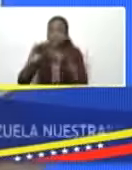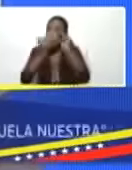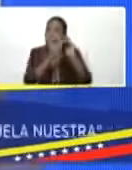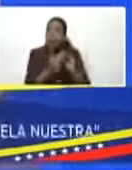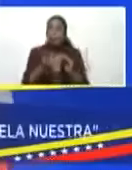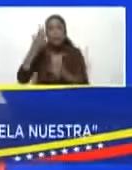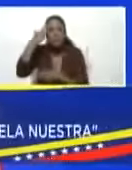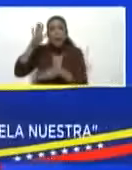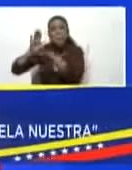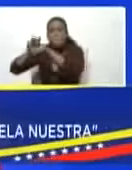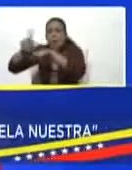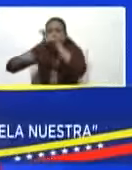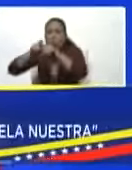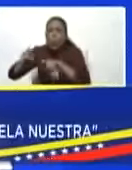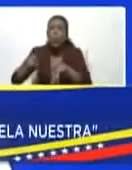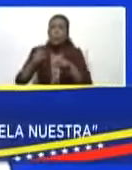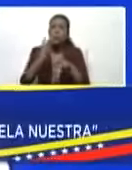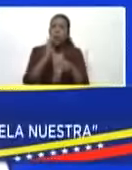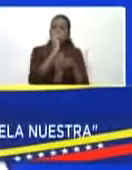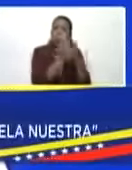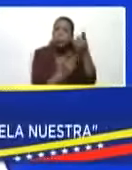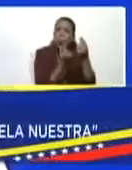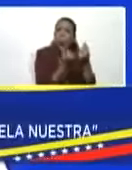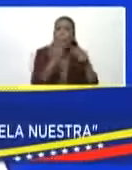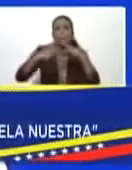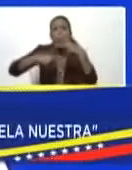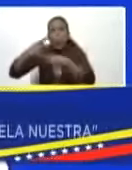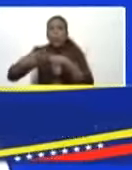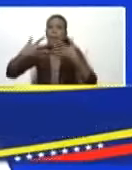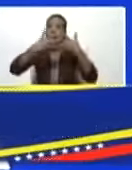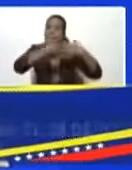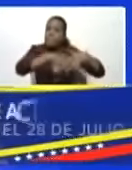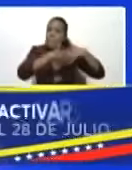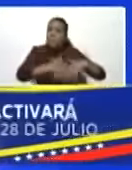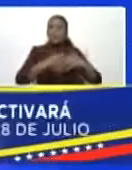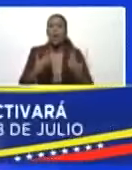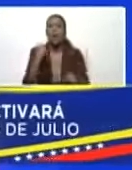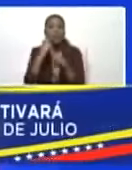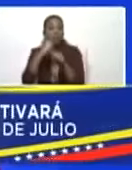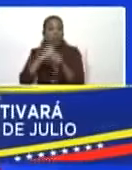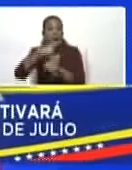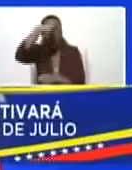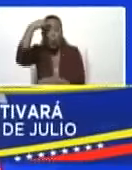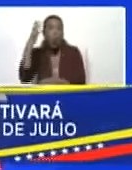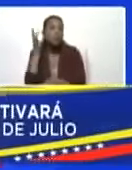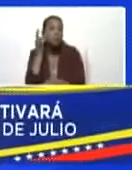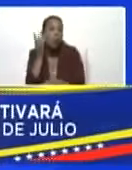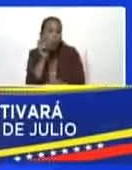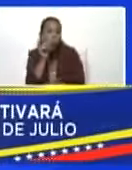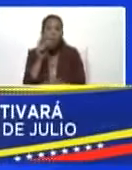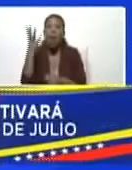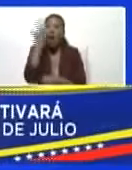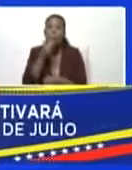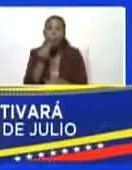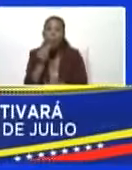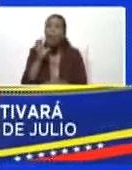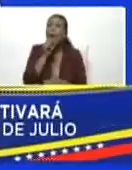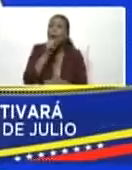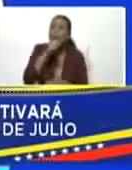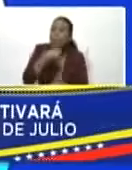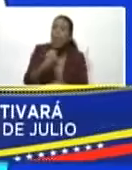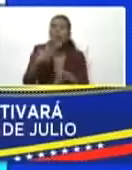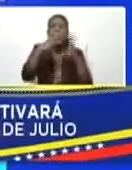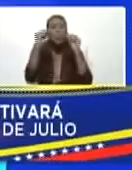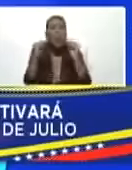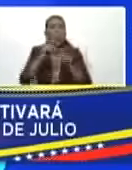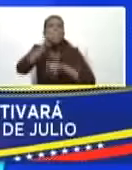fue consultado, los sectores económicos, productivos, empresarios, los trabajadores, las trabajadoras, los jóvenes, los abuelos,